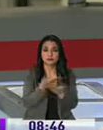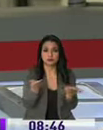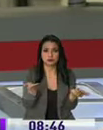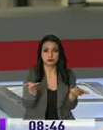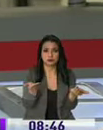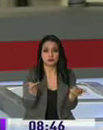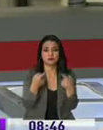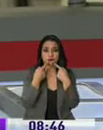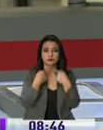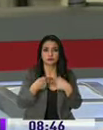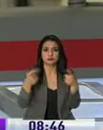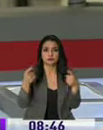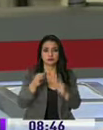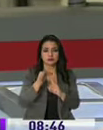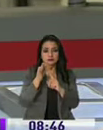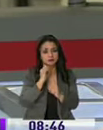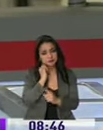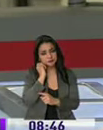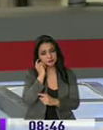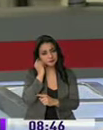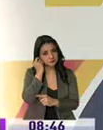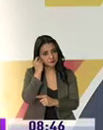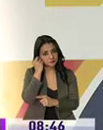y un comunicado a la ciudadanía.